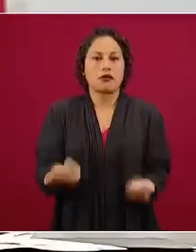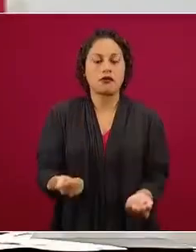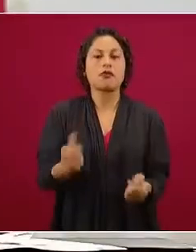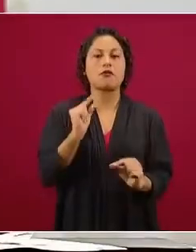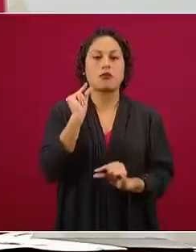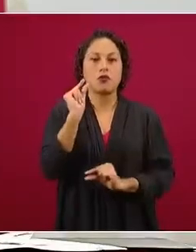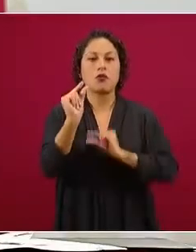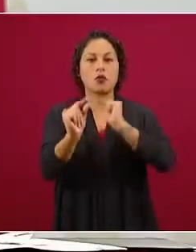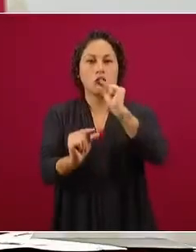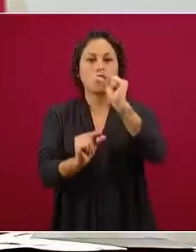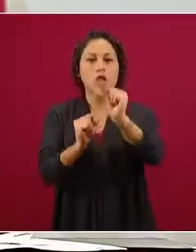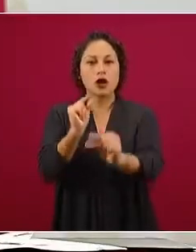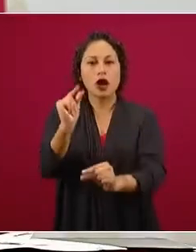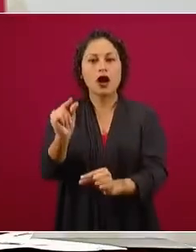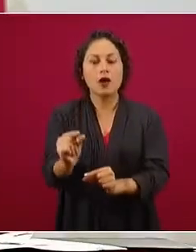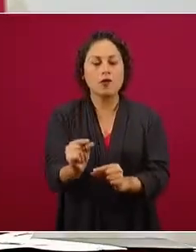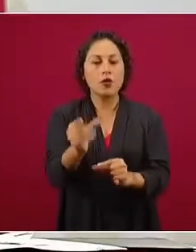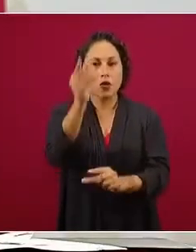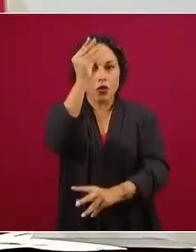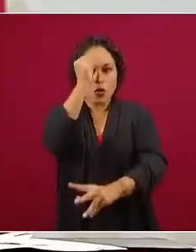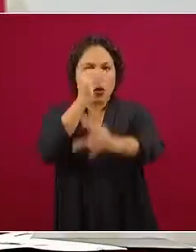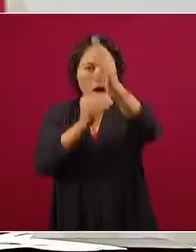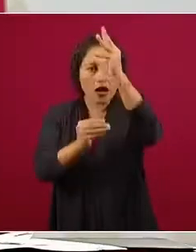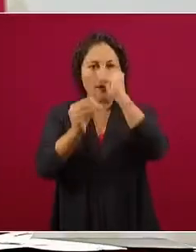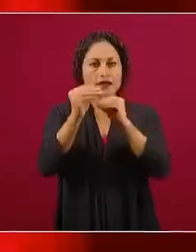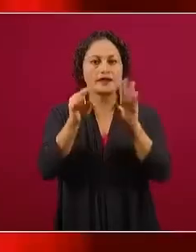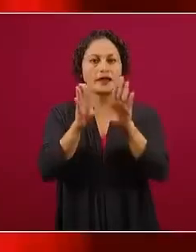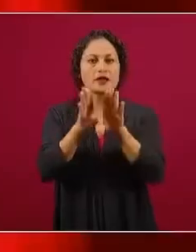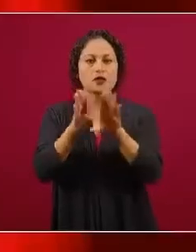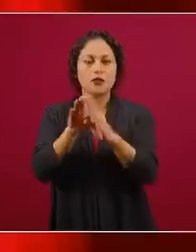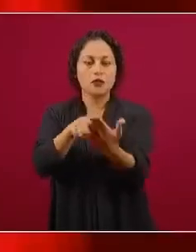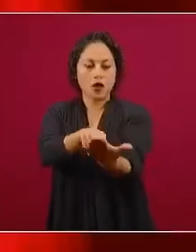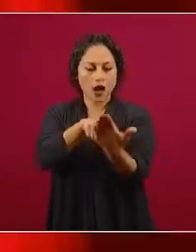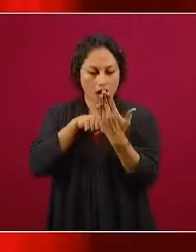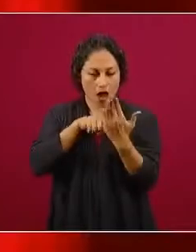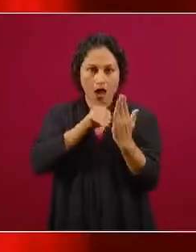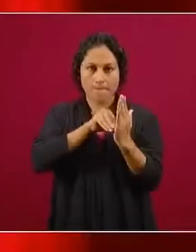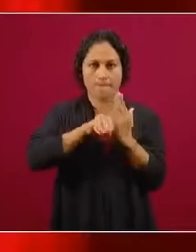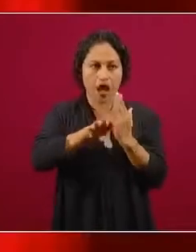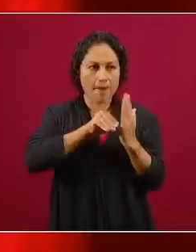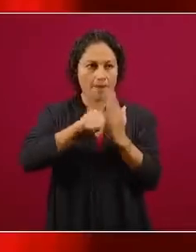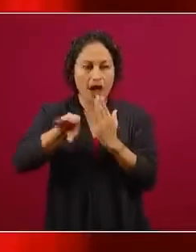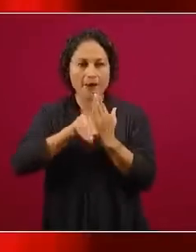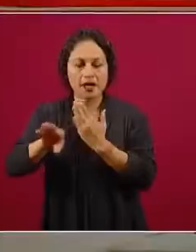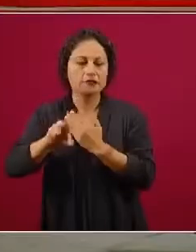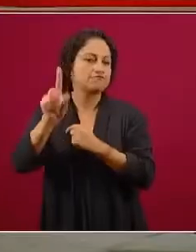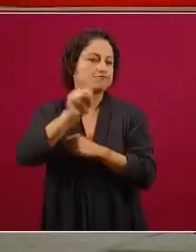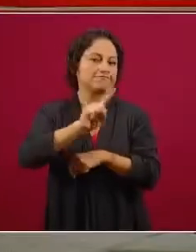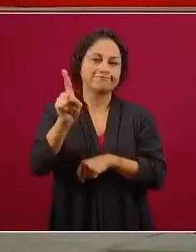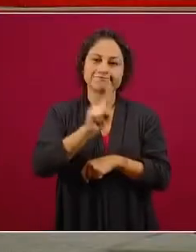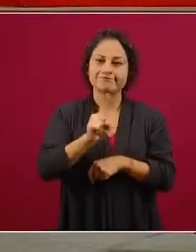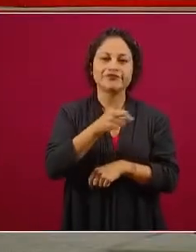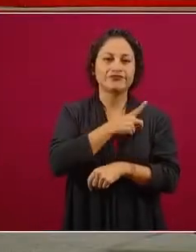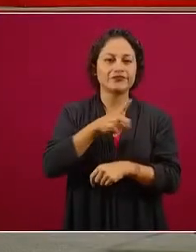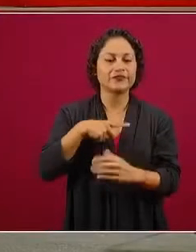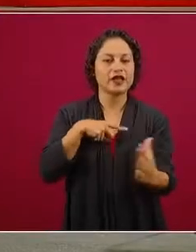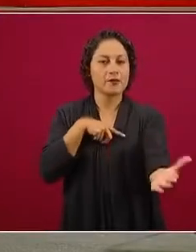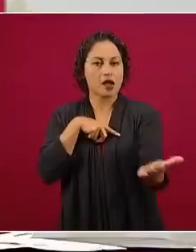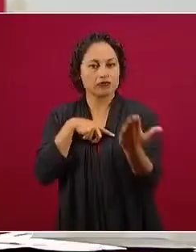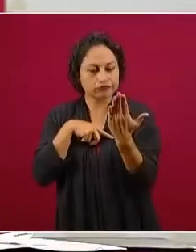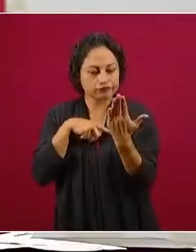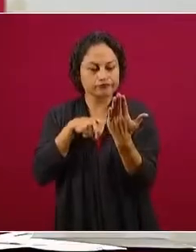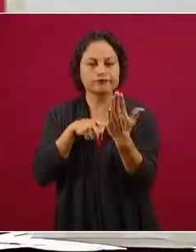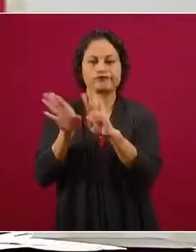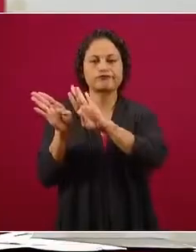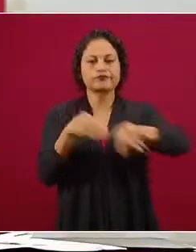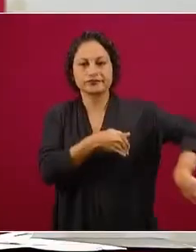de cómo cortar la transmisión. Yo creo que lo importante en el caso de la infodemia es cortar la transmisión,